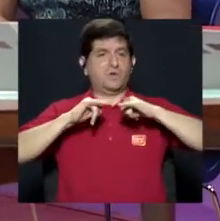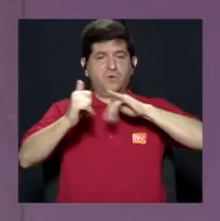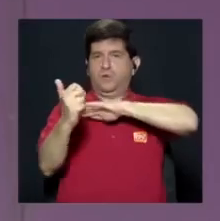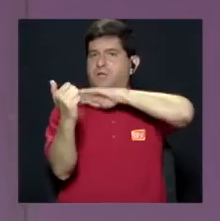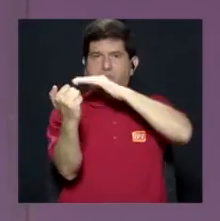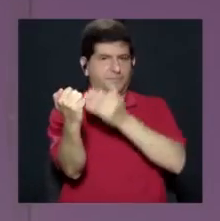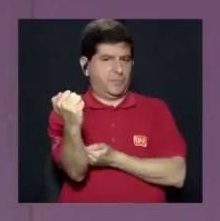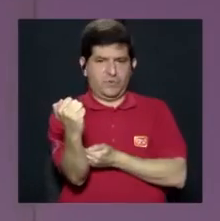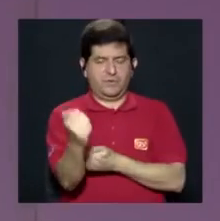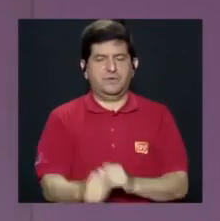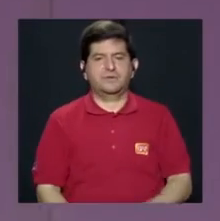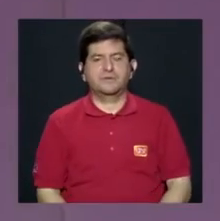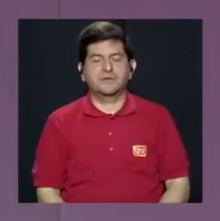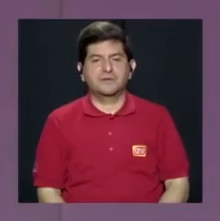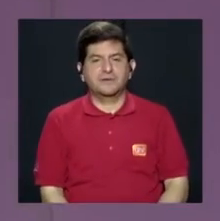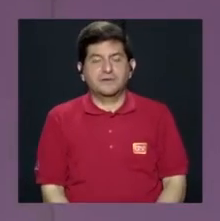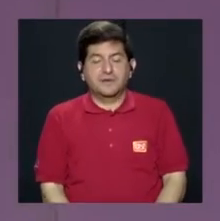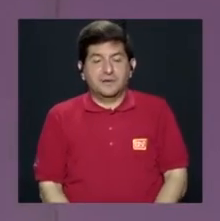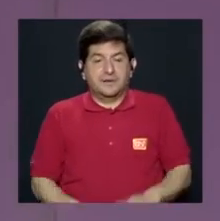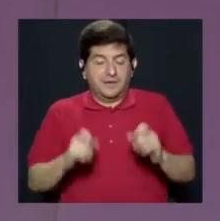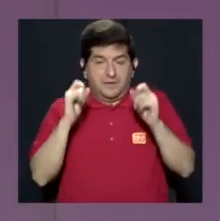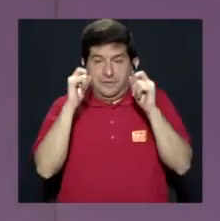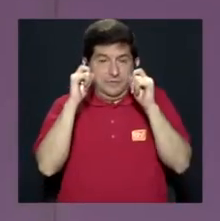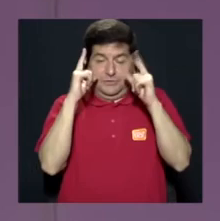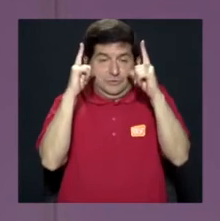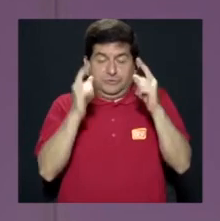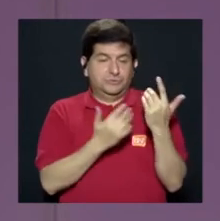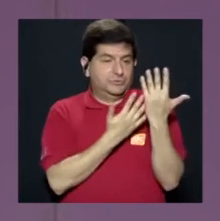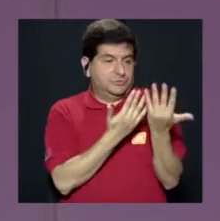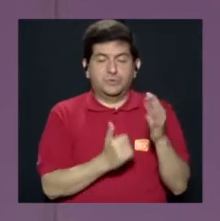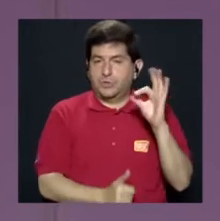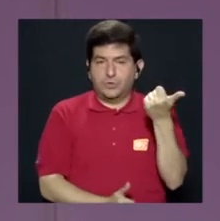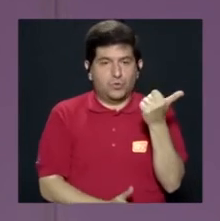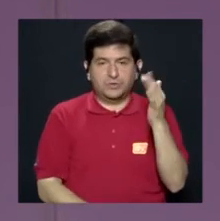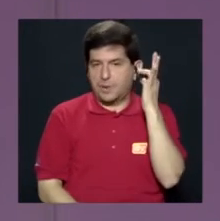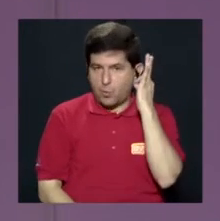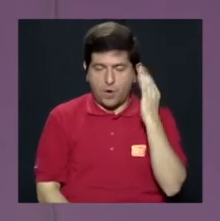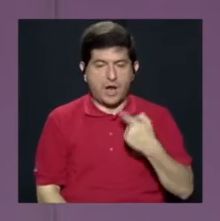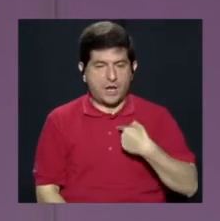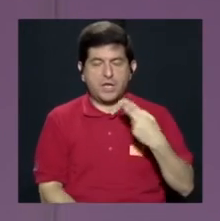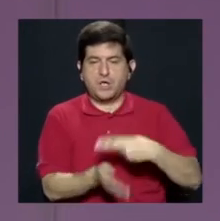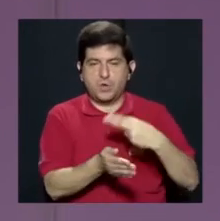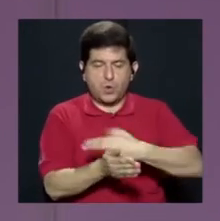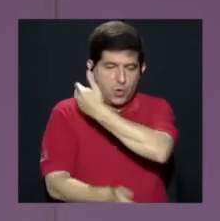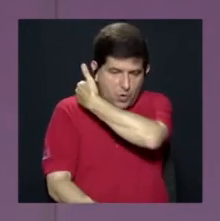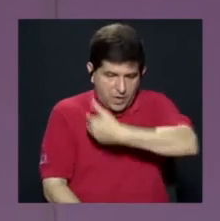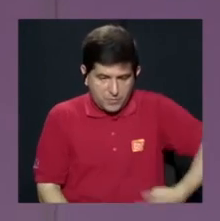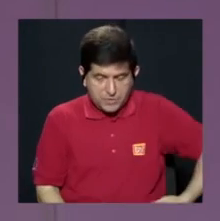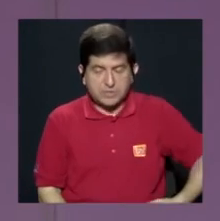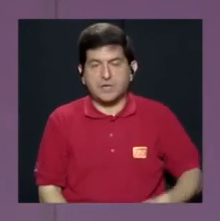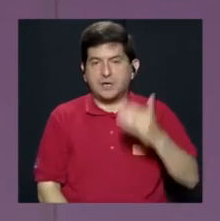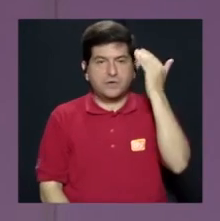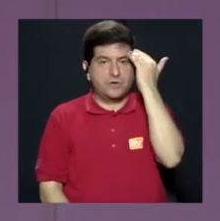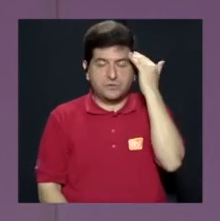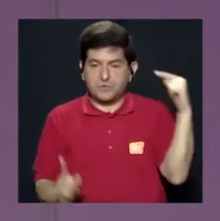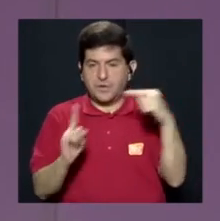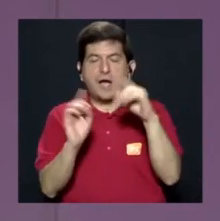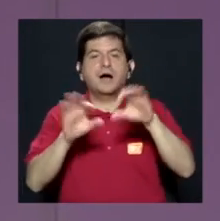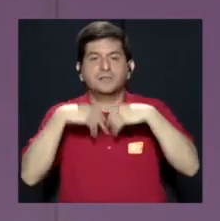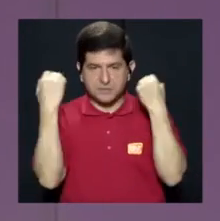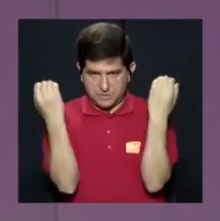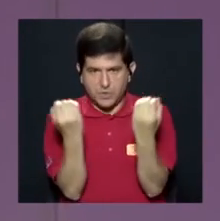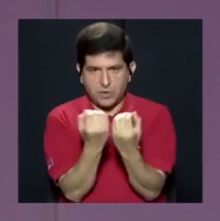poder? Increíblemente, yo no lo esperaría de otra mujer, y yo en el hospital de Heredia no lo supe hasta que llegué a la